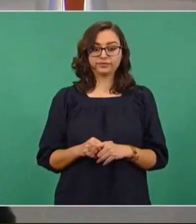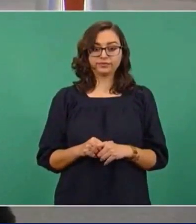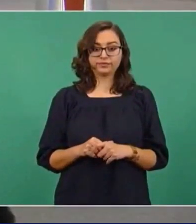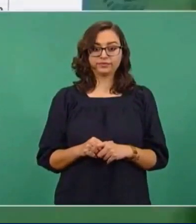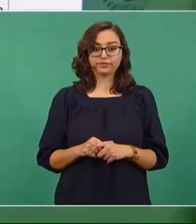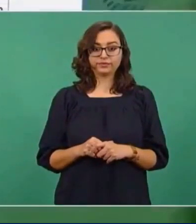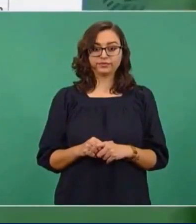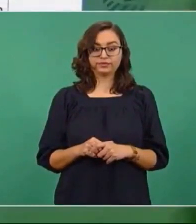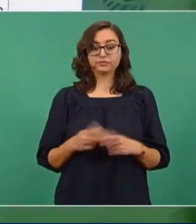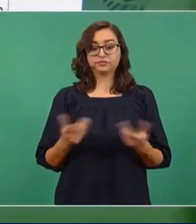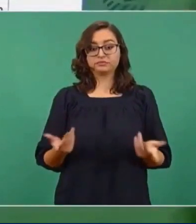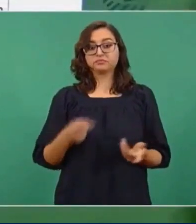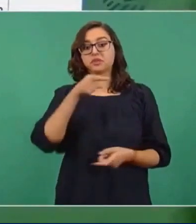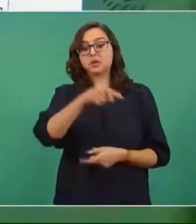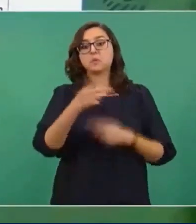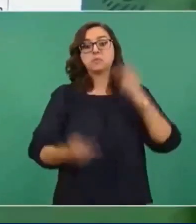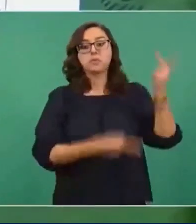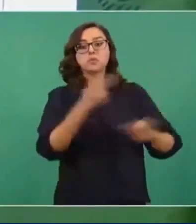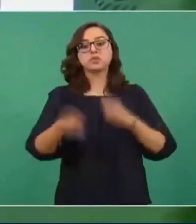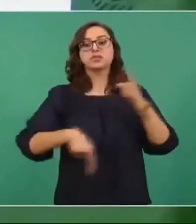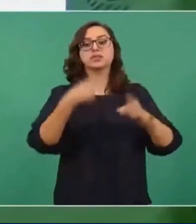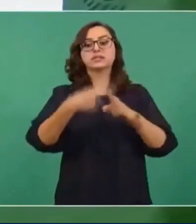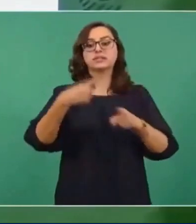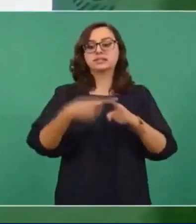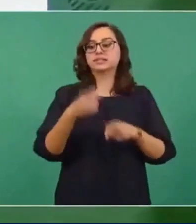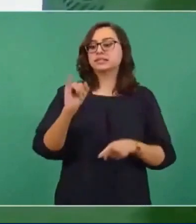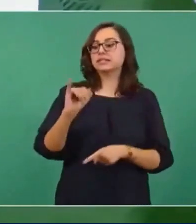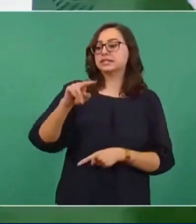Y es el INEGI.